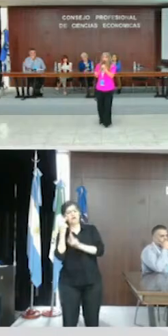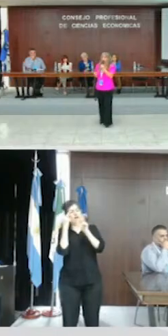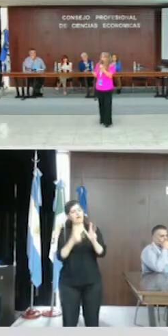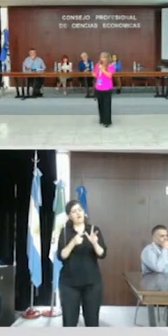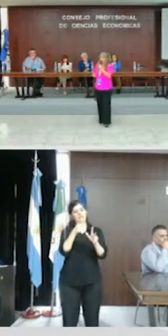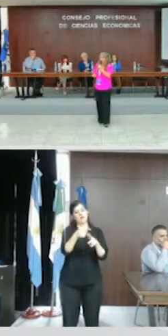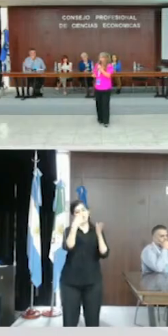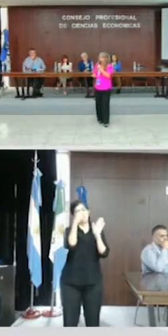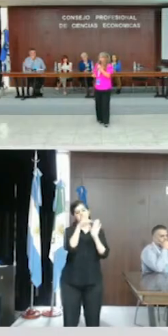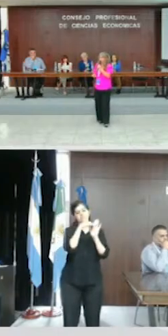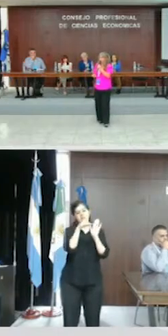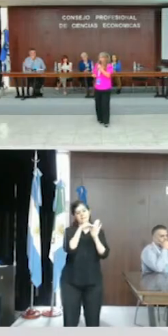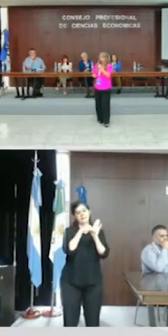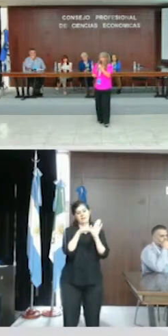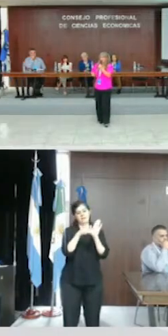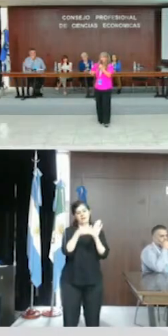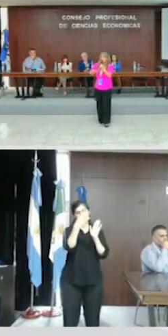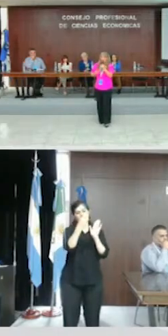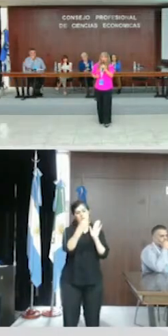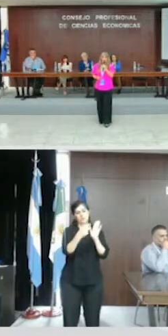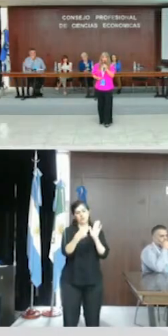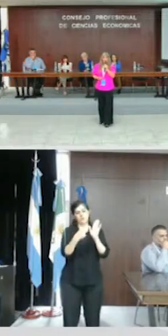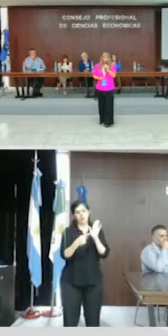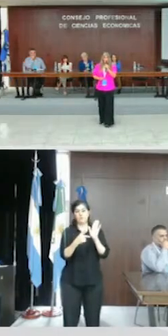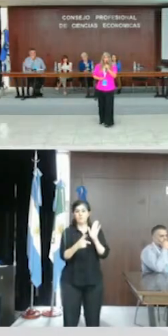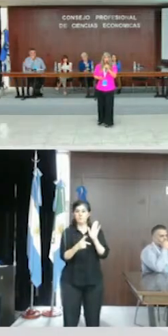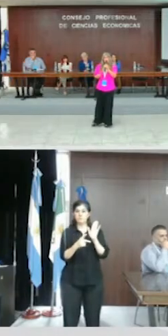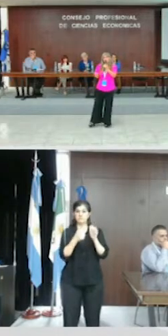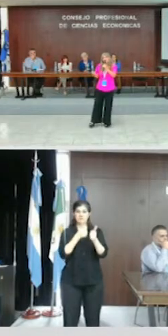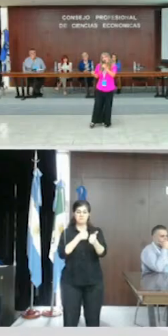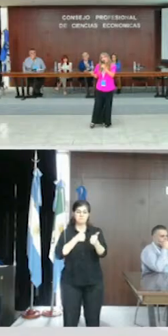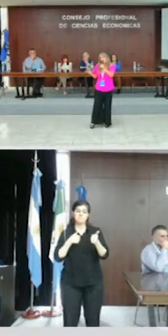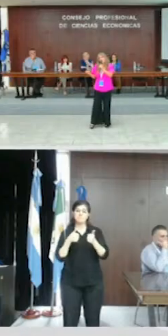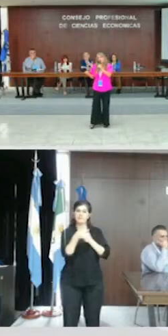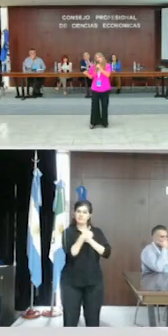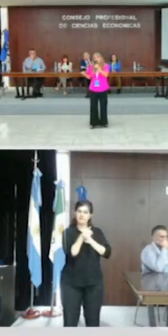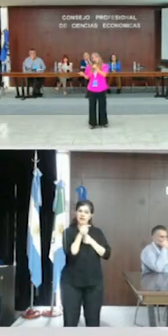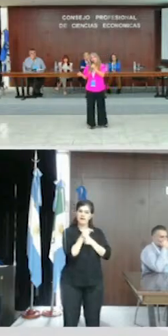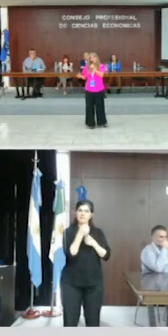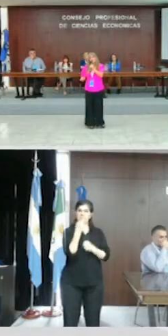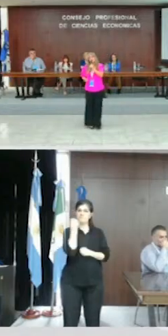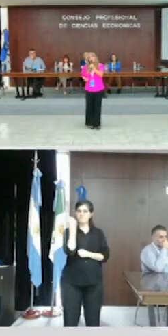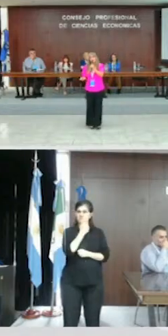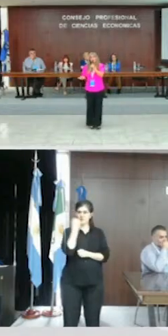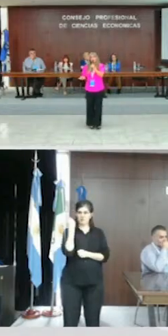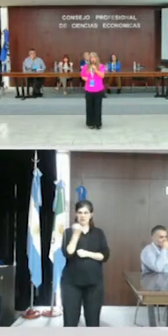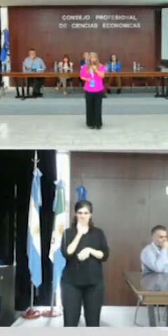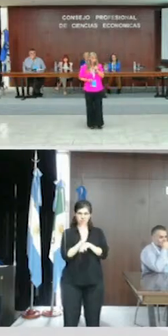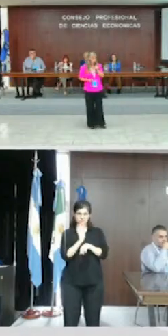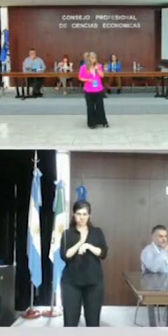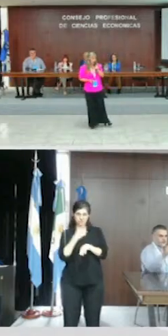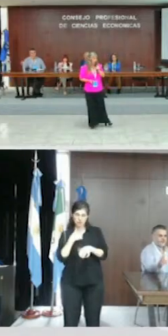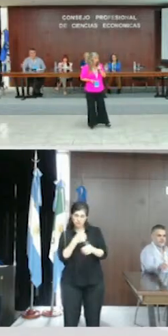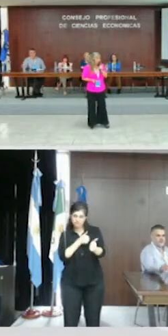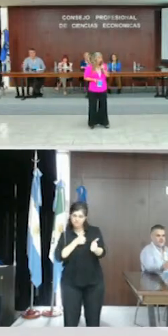una indicación? Ahí viene la empatía. La empatía es esto que siempre se dice, ponerse en el zapato del otro. Y